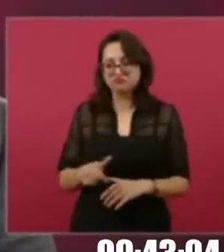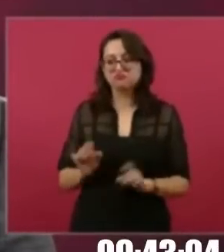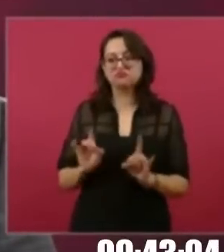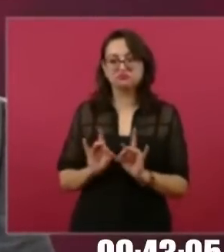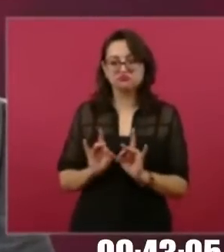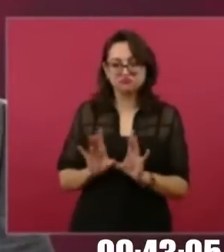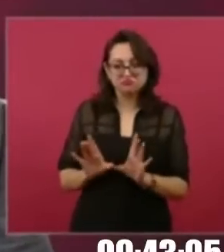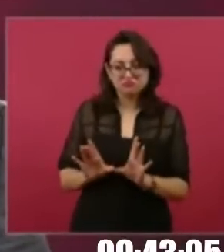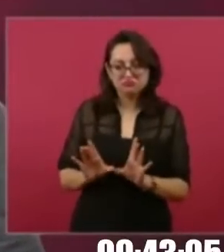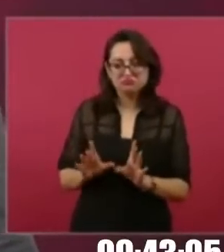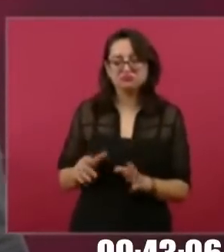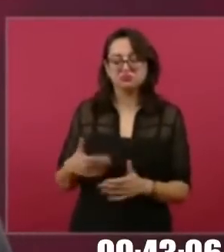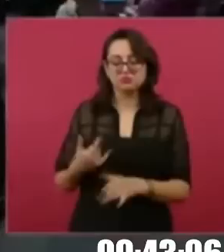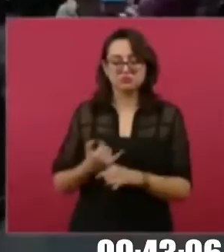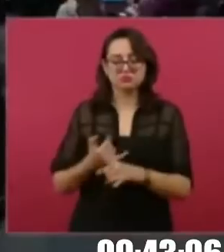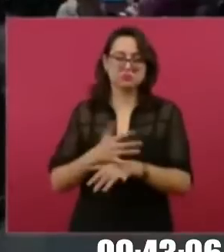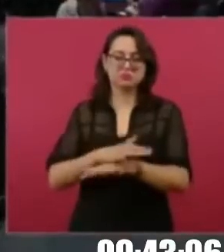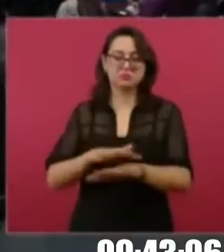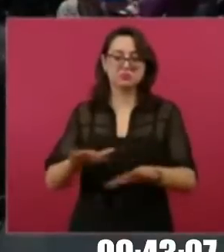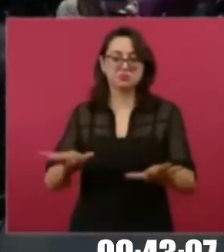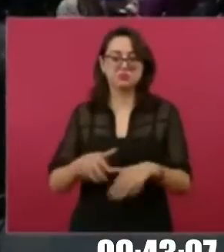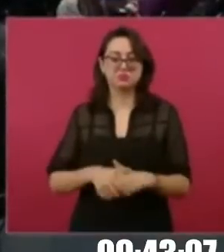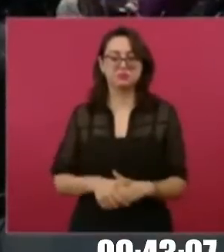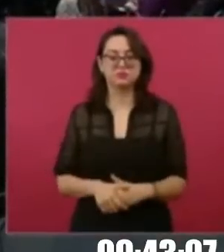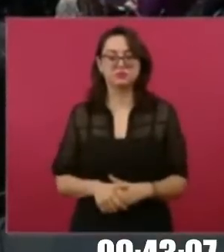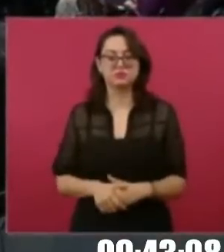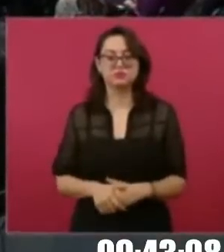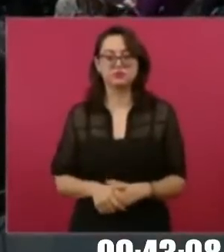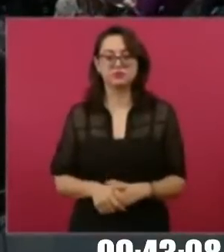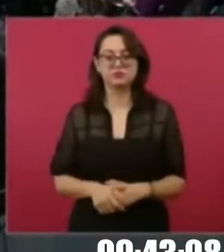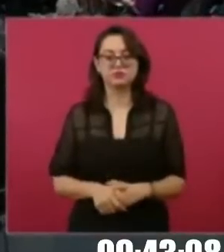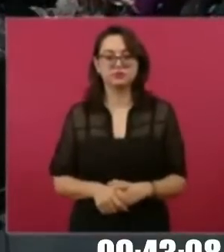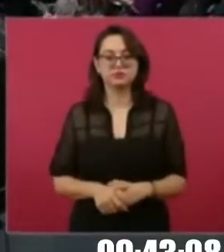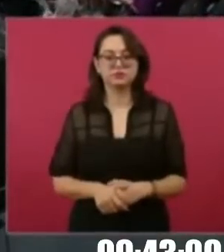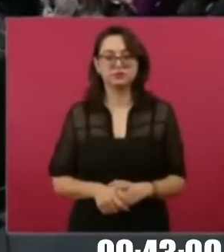esto sea el próximo en los próximos días Muchas gracias